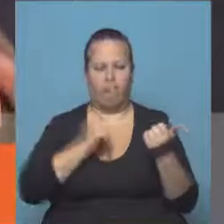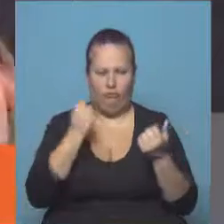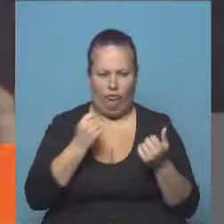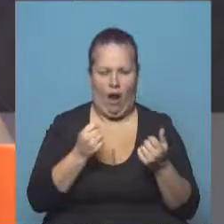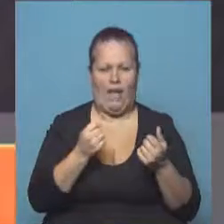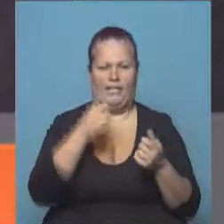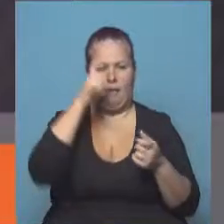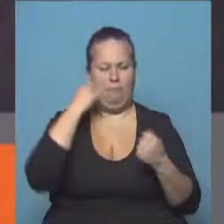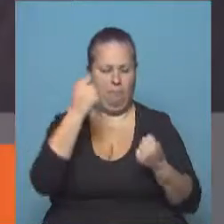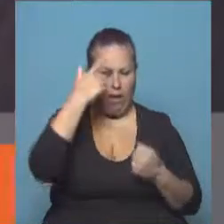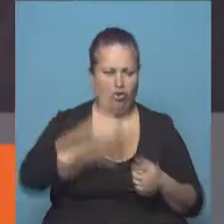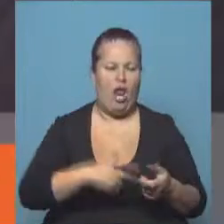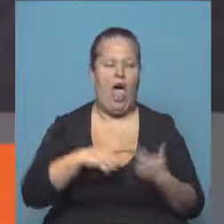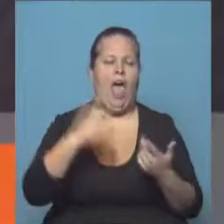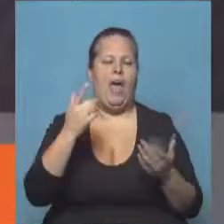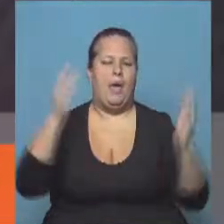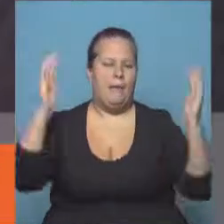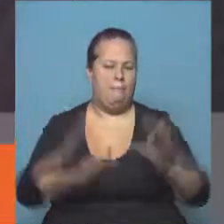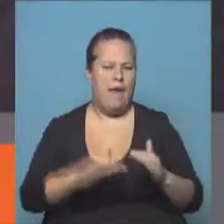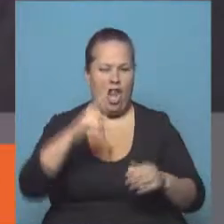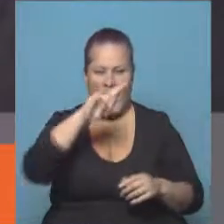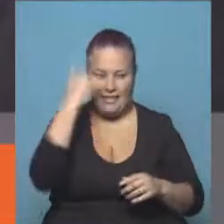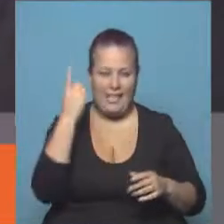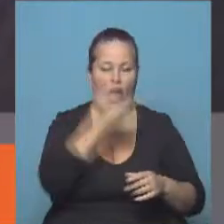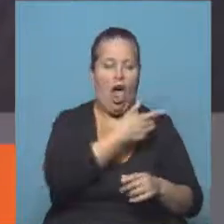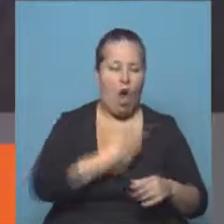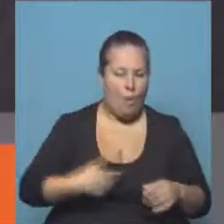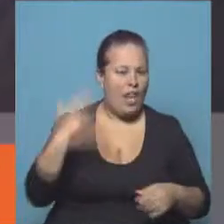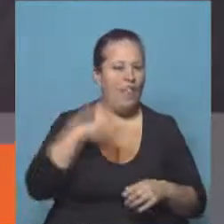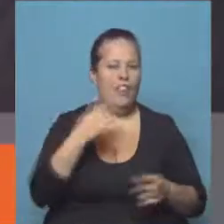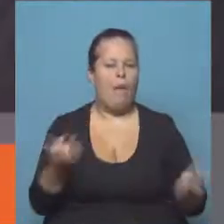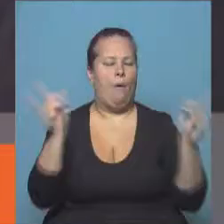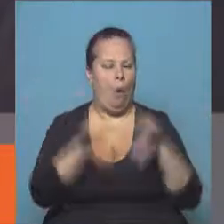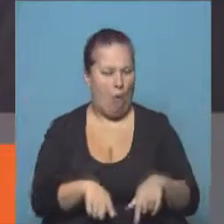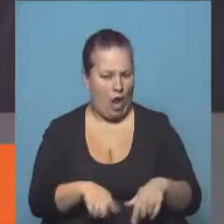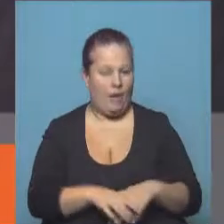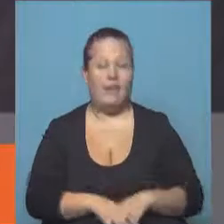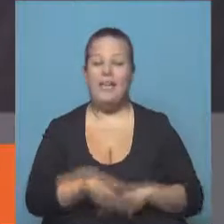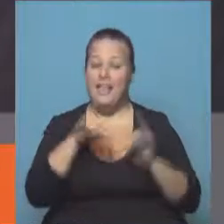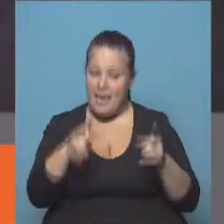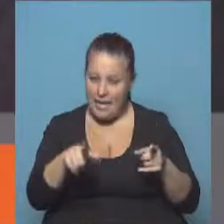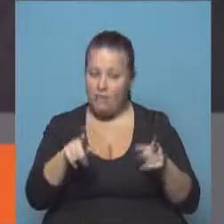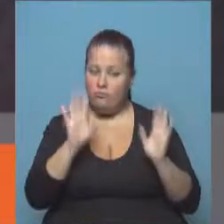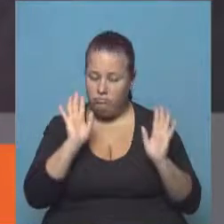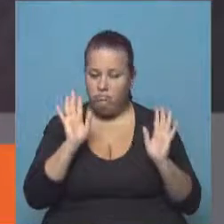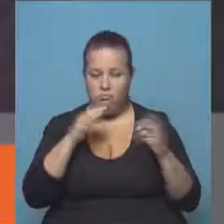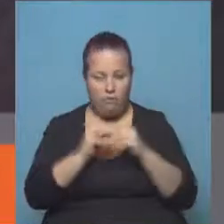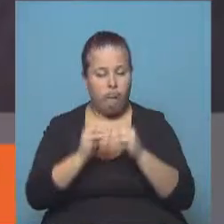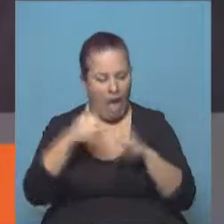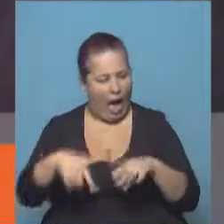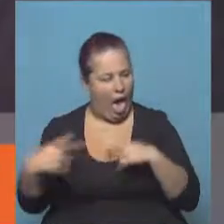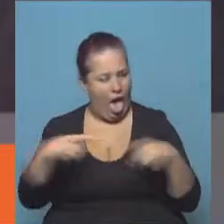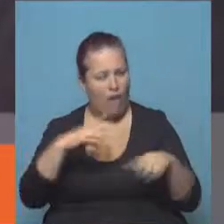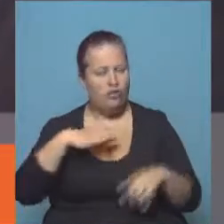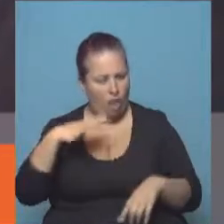fuertemente personalista, con la reducción del Estado al poder ejecutivo, debe ser recuperada. Esto está en pugna, esta